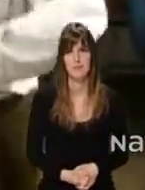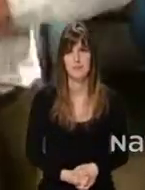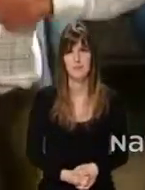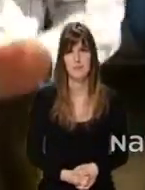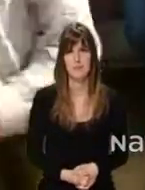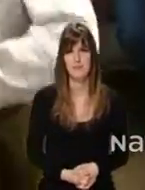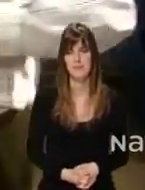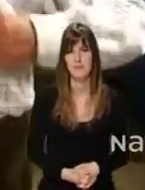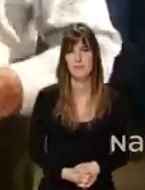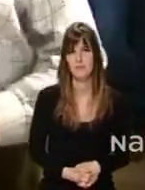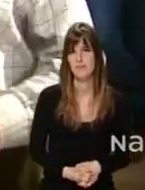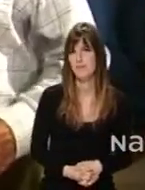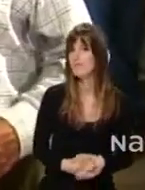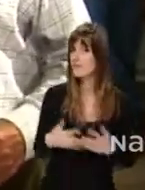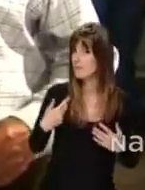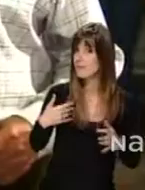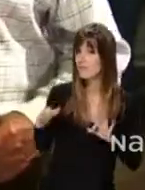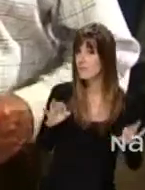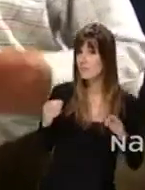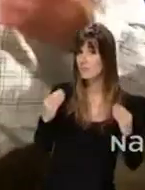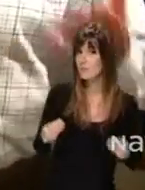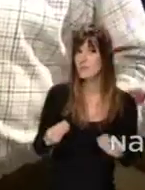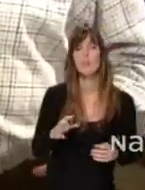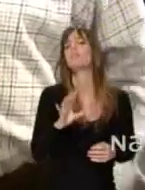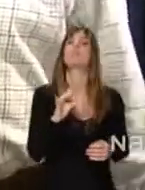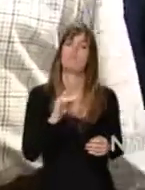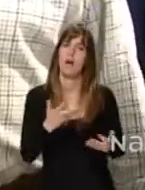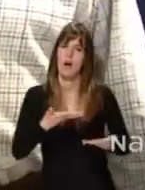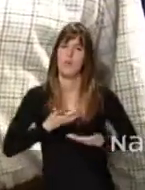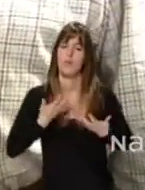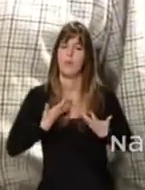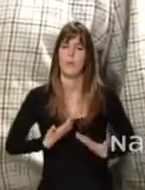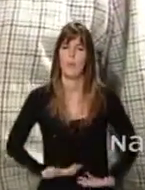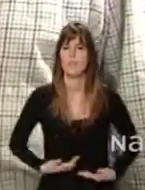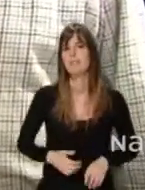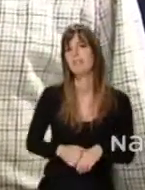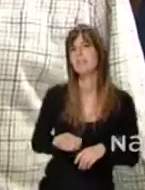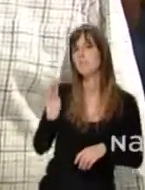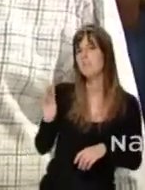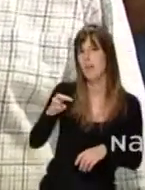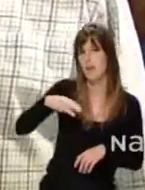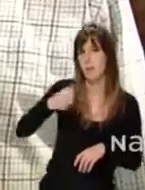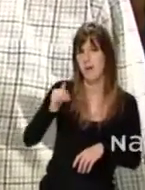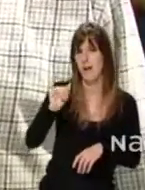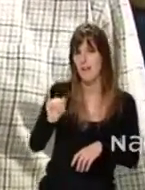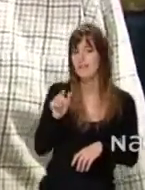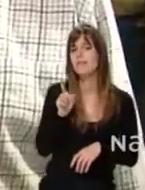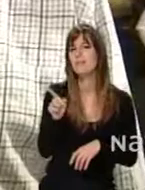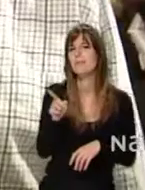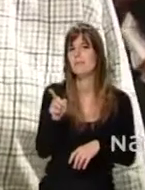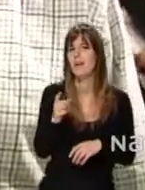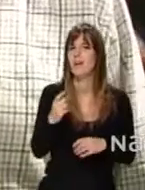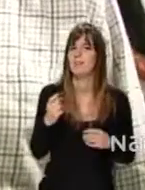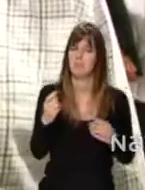¿A que ya estás más tranquilo? ¿Eh? Eso es para relajarse, ¿eh? María, además de los ejercicios